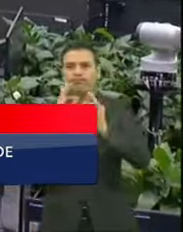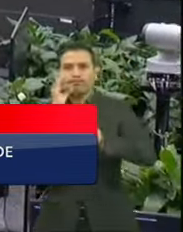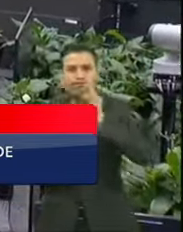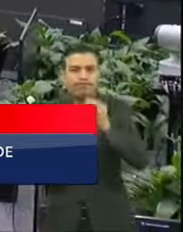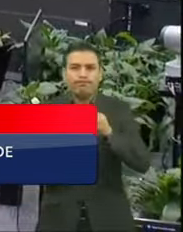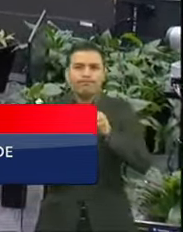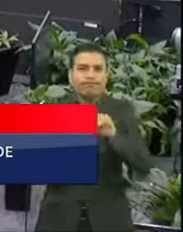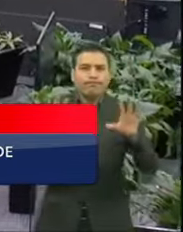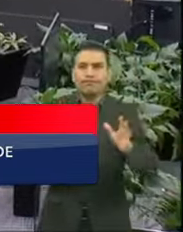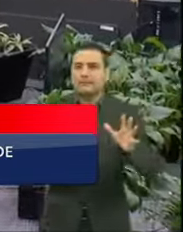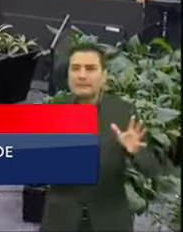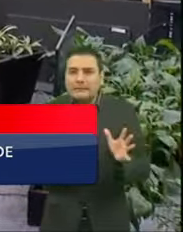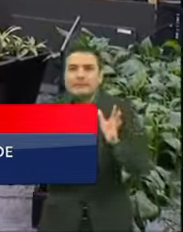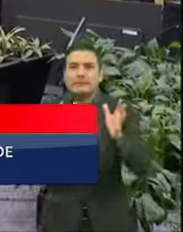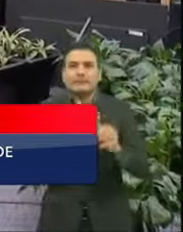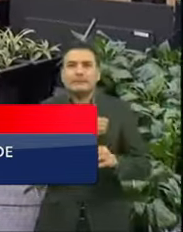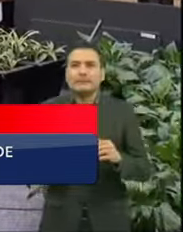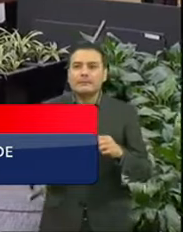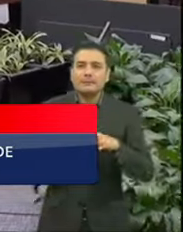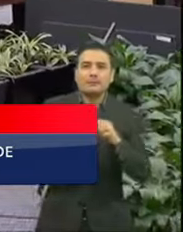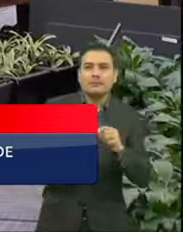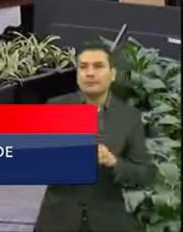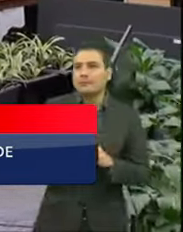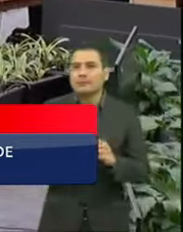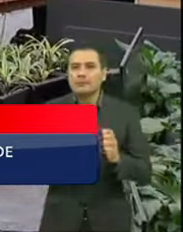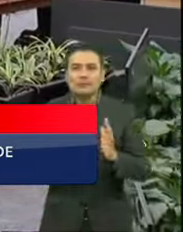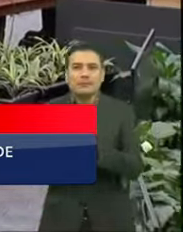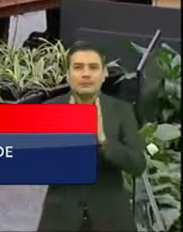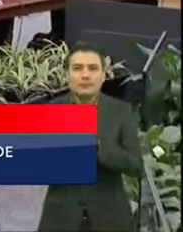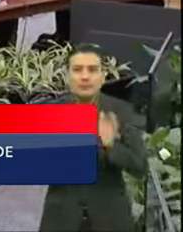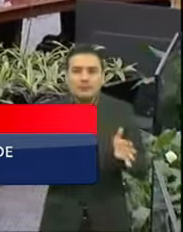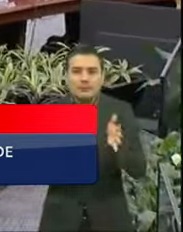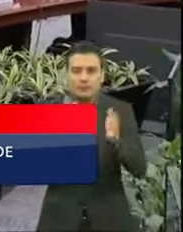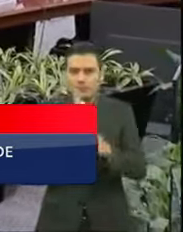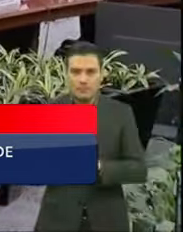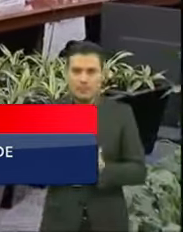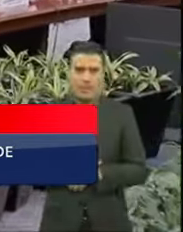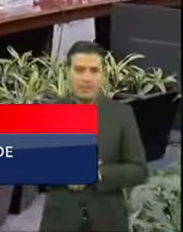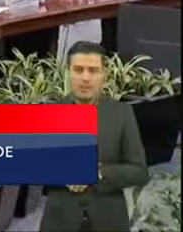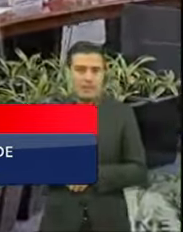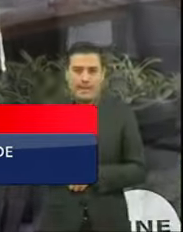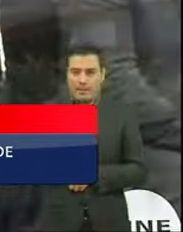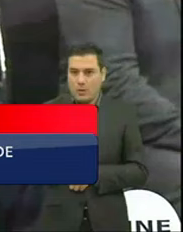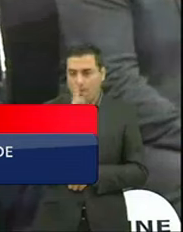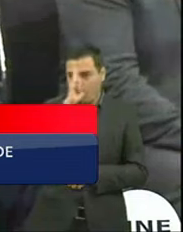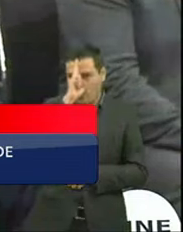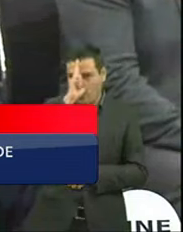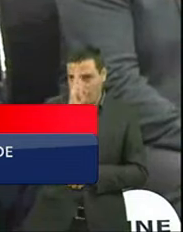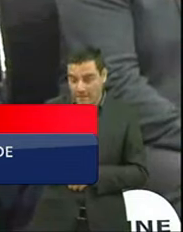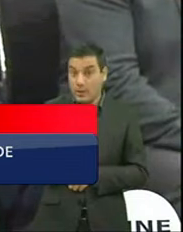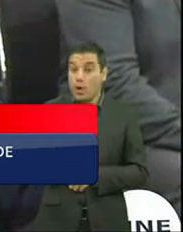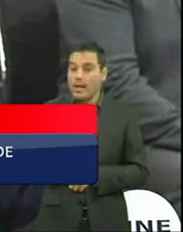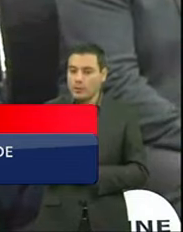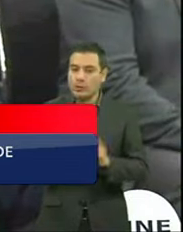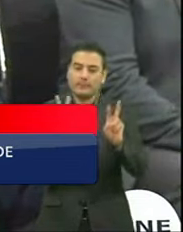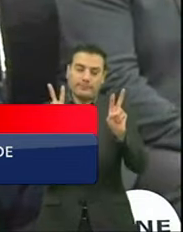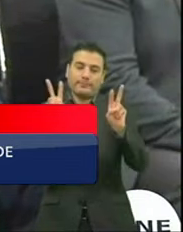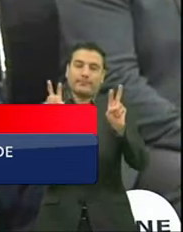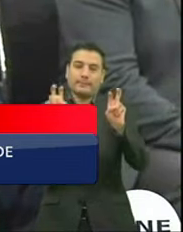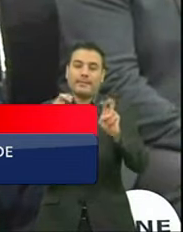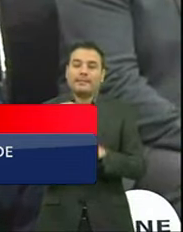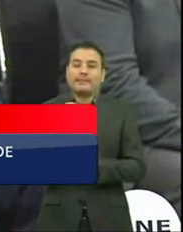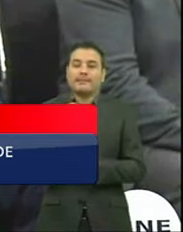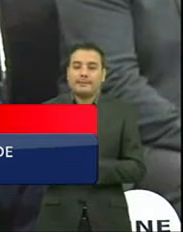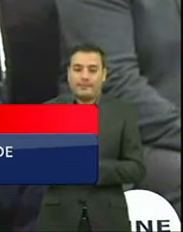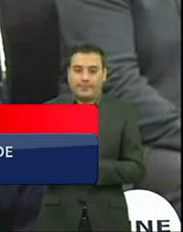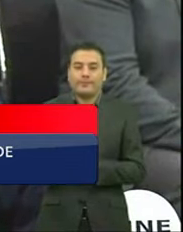establezca también claramente el sentido de su voto y con esos 43 podamos pues salvar la República y la democracia y que sí,